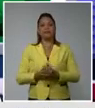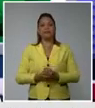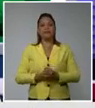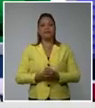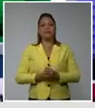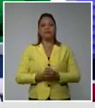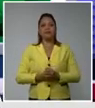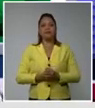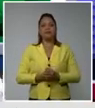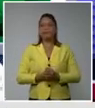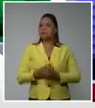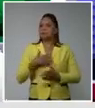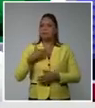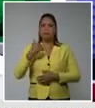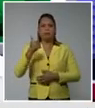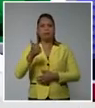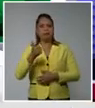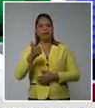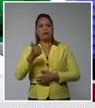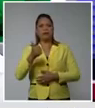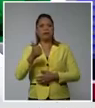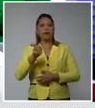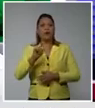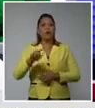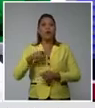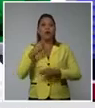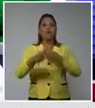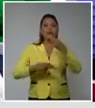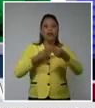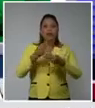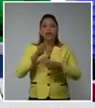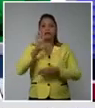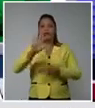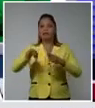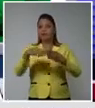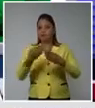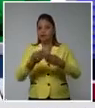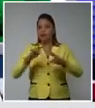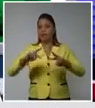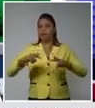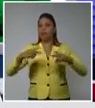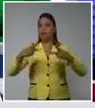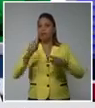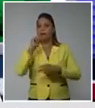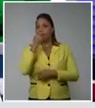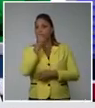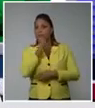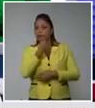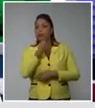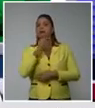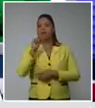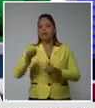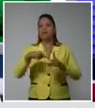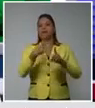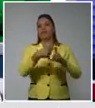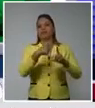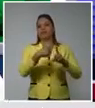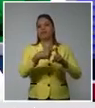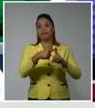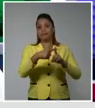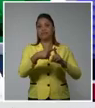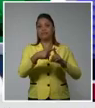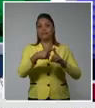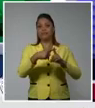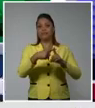siguió asintomática y cuando se realiza el PCR del quinto día, pues este resulta positivo y es por lo que